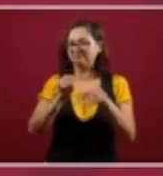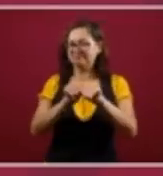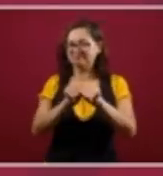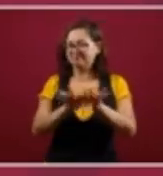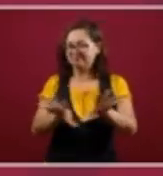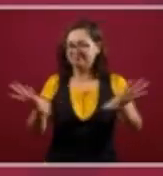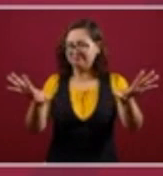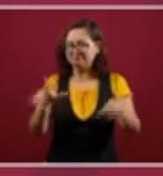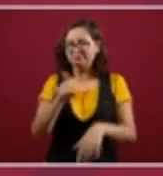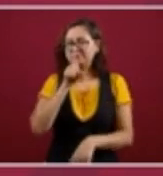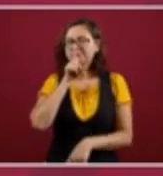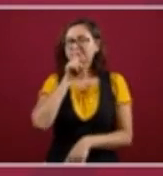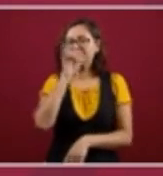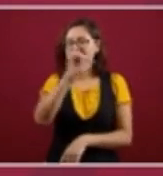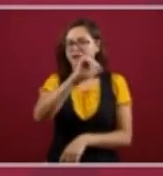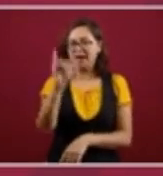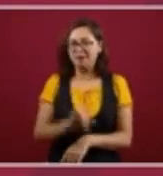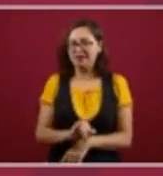desglosado.